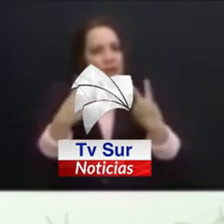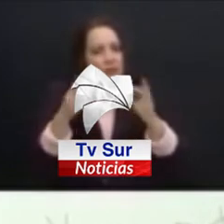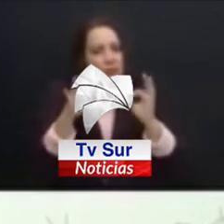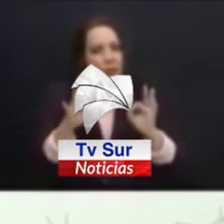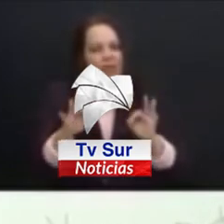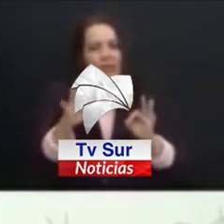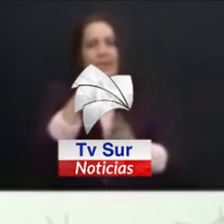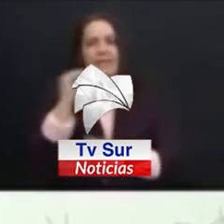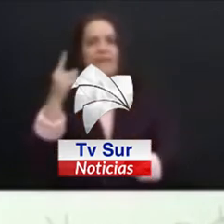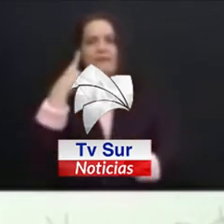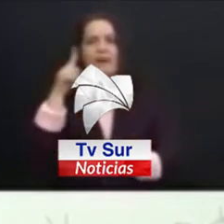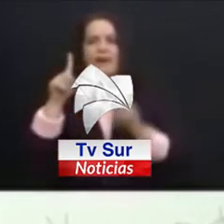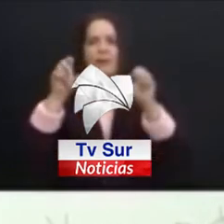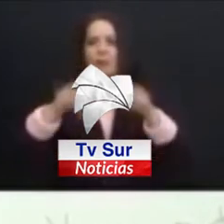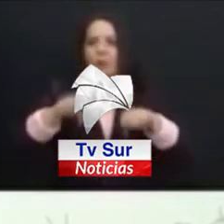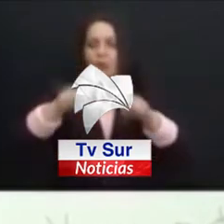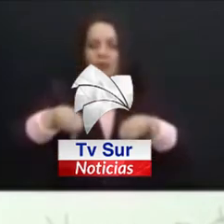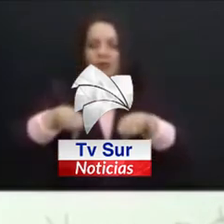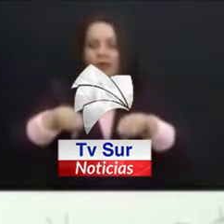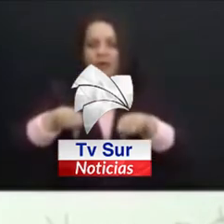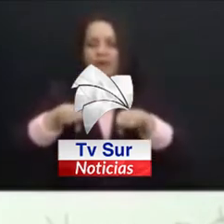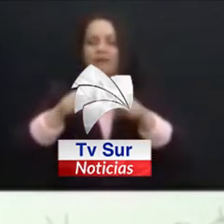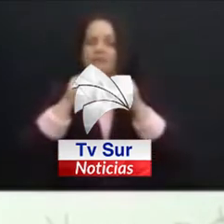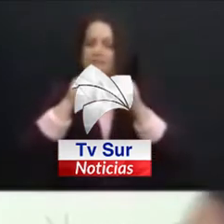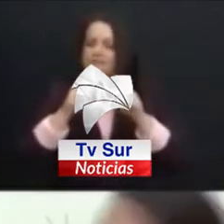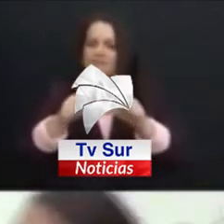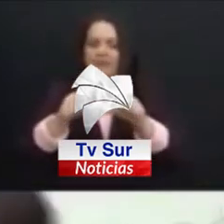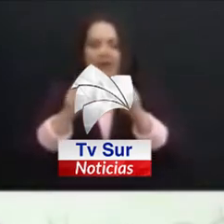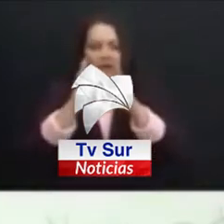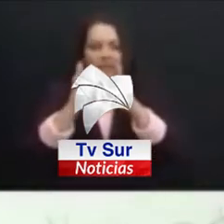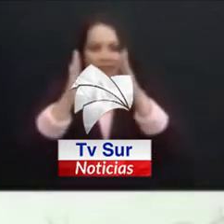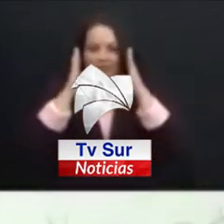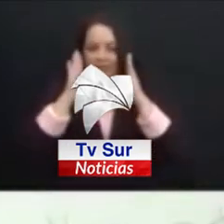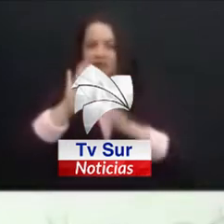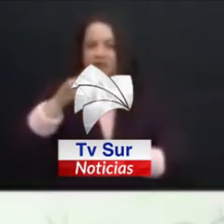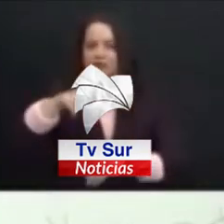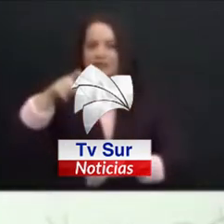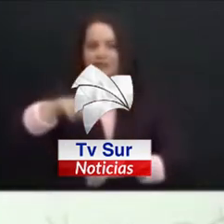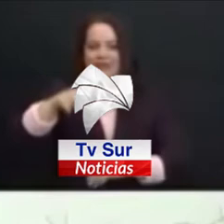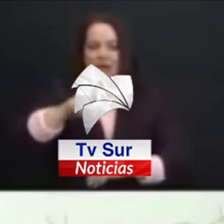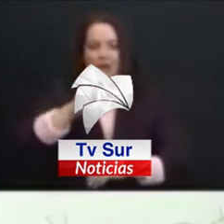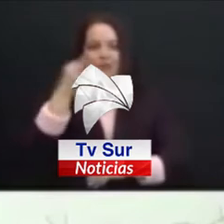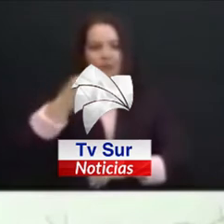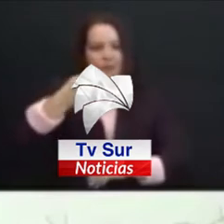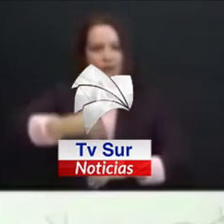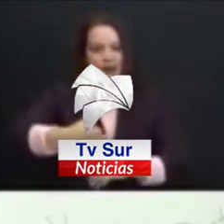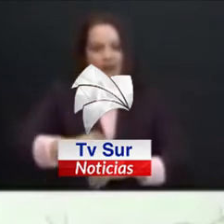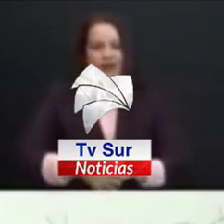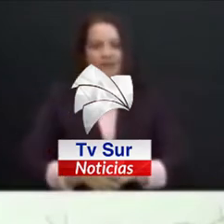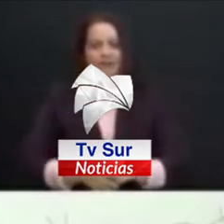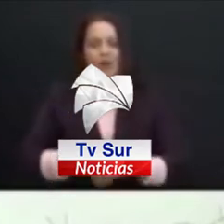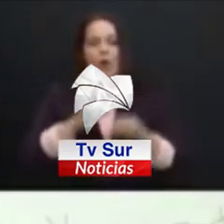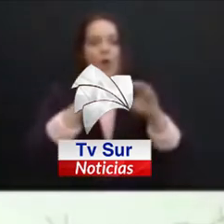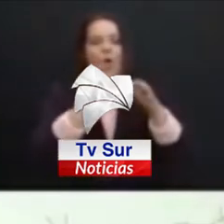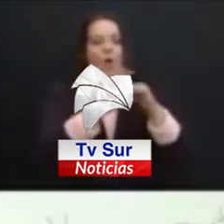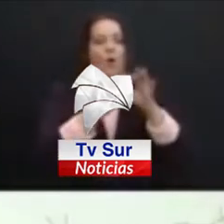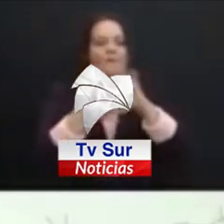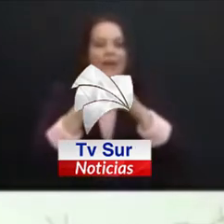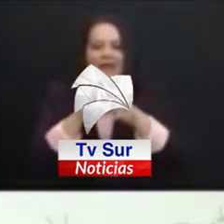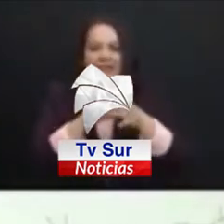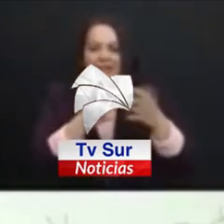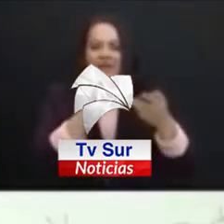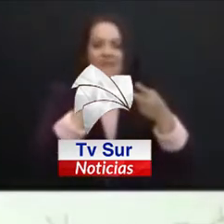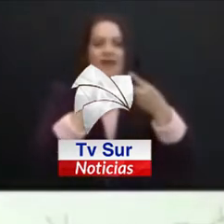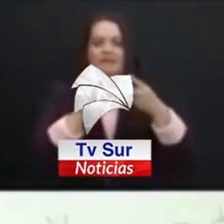y para poder subsistir y atender sus necesidades de la parte formal? Cooperativas,